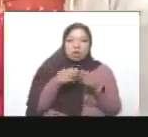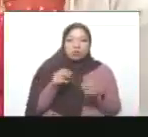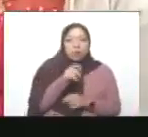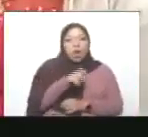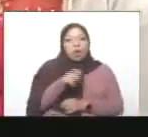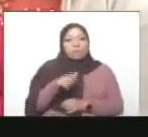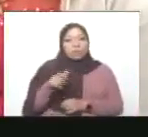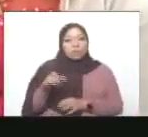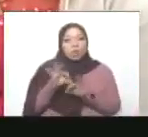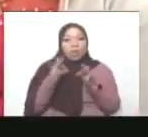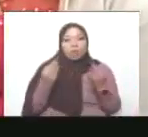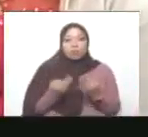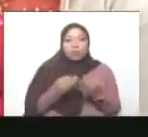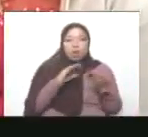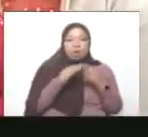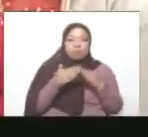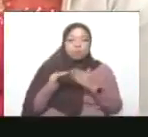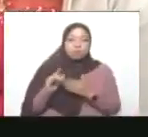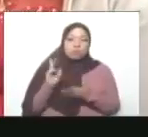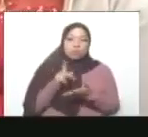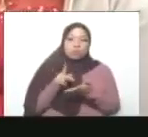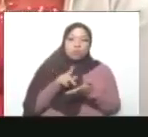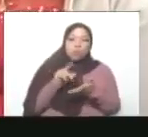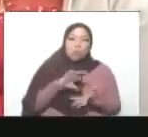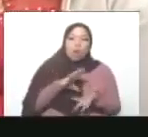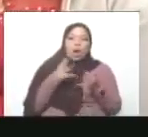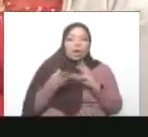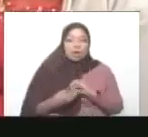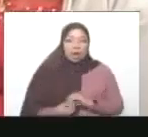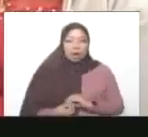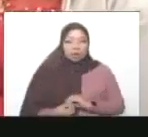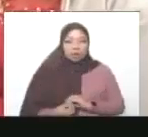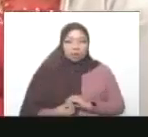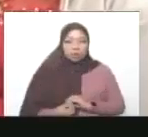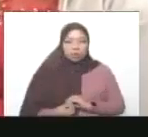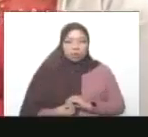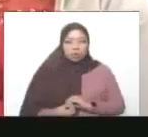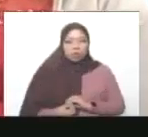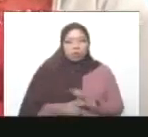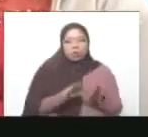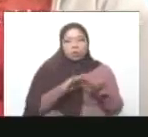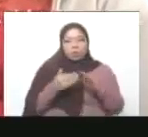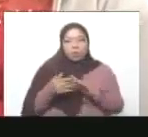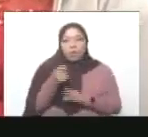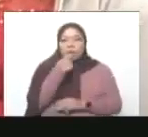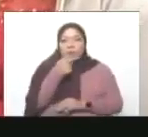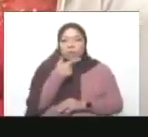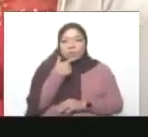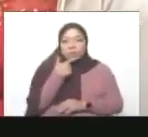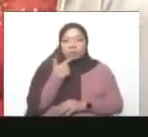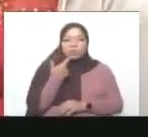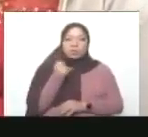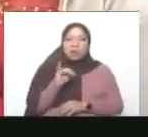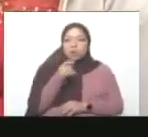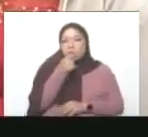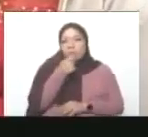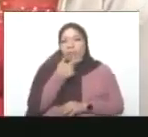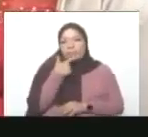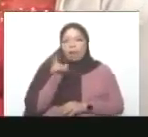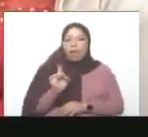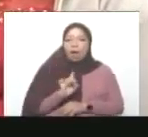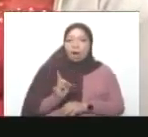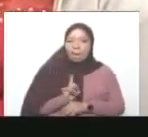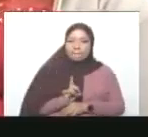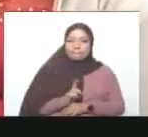familias que viven en la comunidad porque nos transformó nuestra comunidad, nuestro barrio, ya no es tan barrio, ya es como...